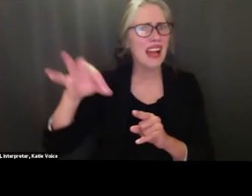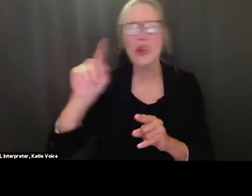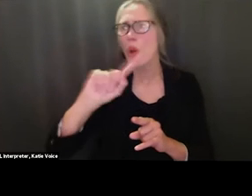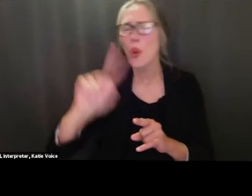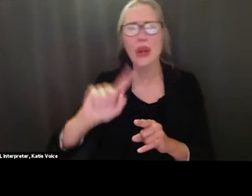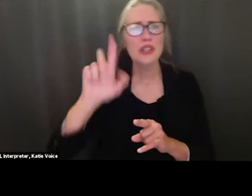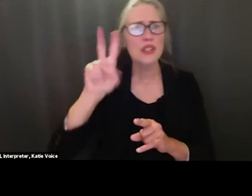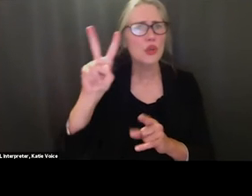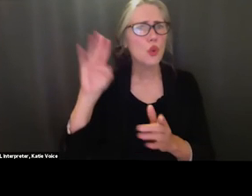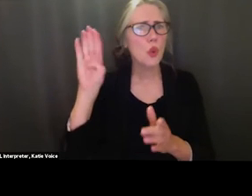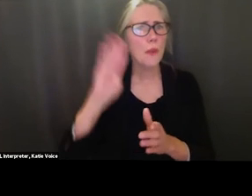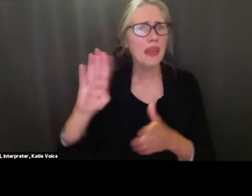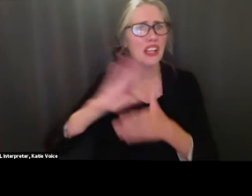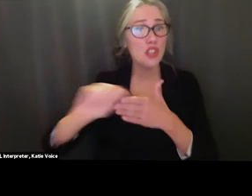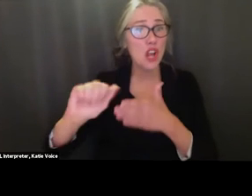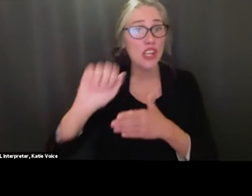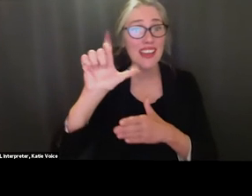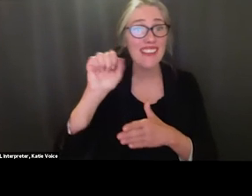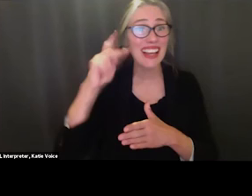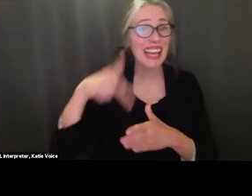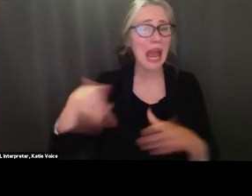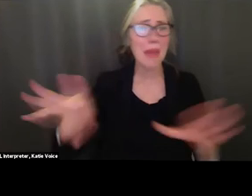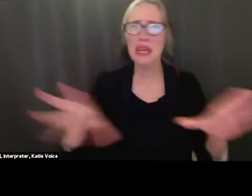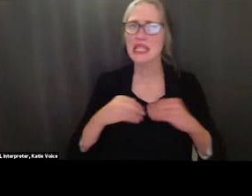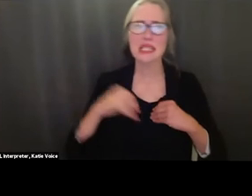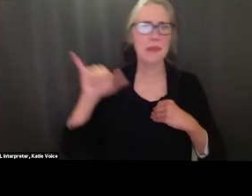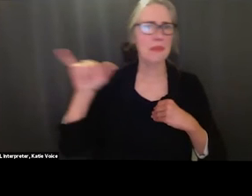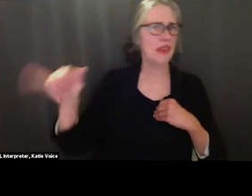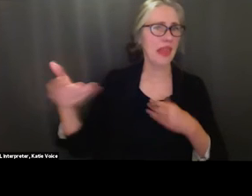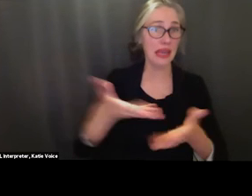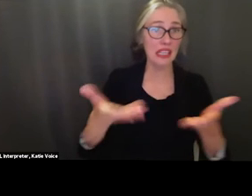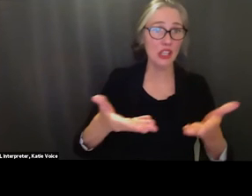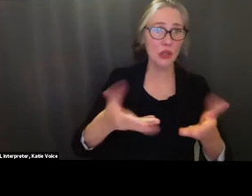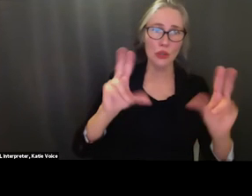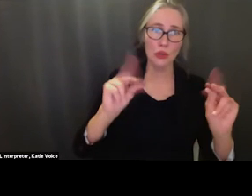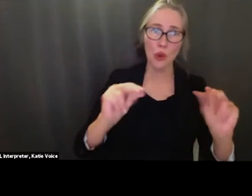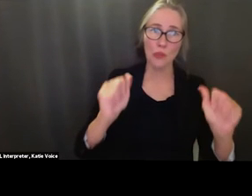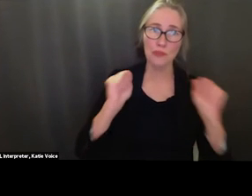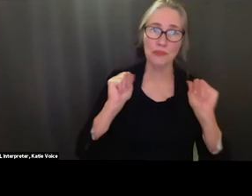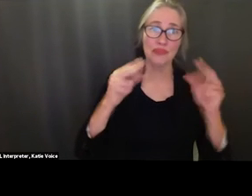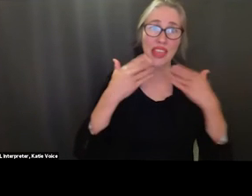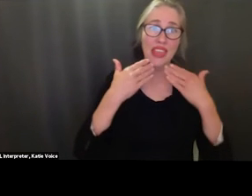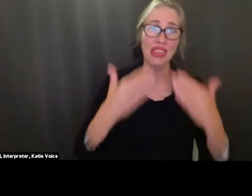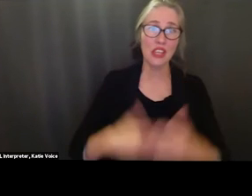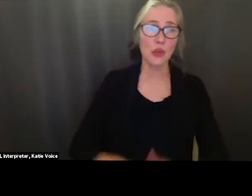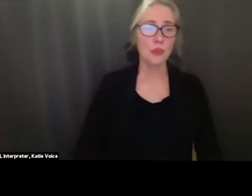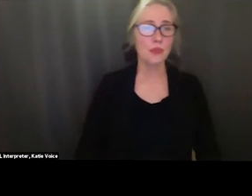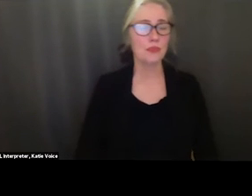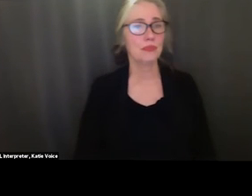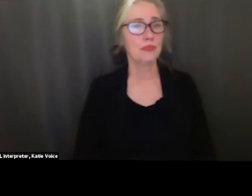2020, nosotros no vamos a aceptar el mismo estándar aquí y por eso tuvieron ese problema con el Distrito